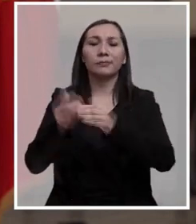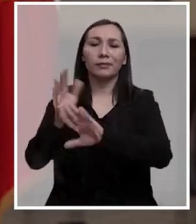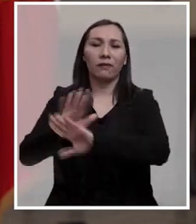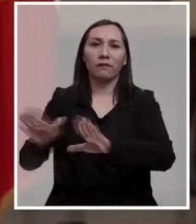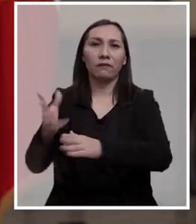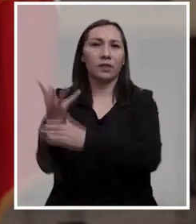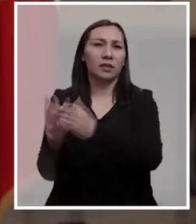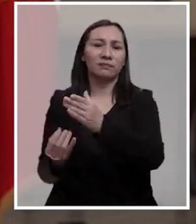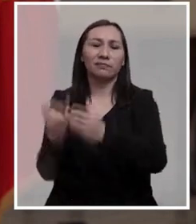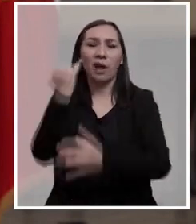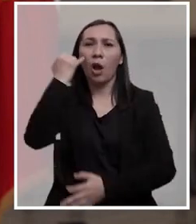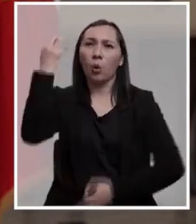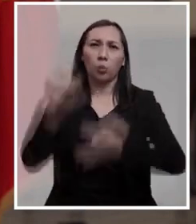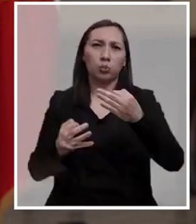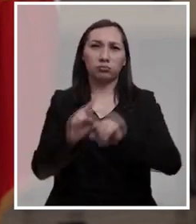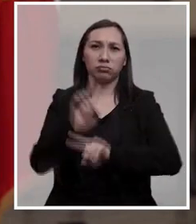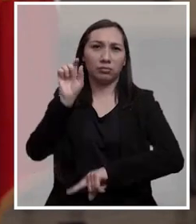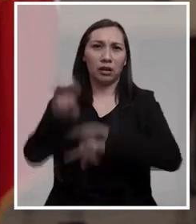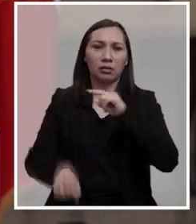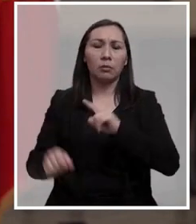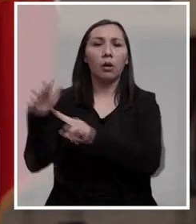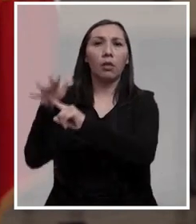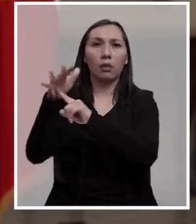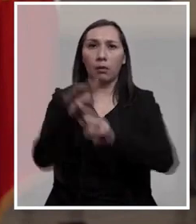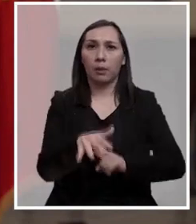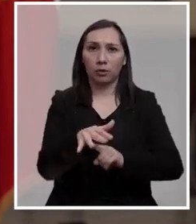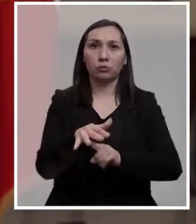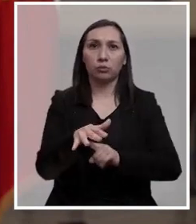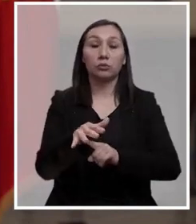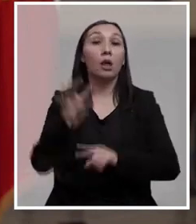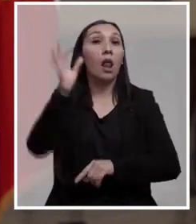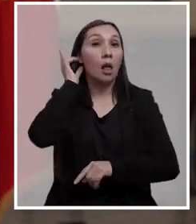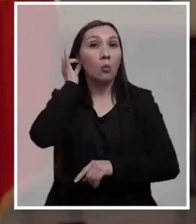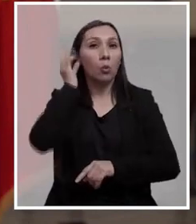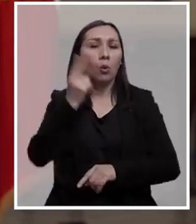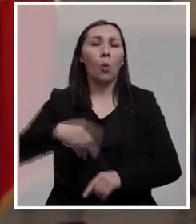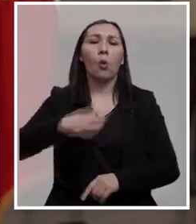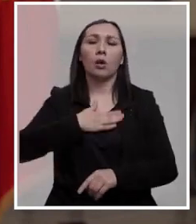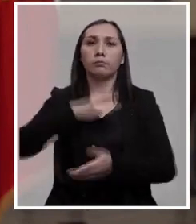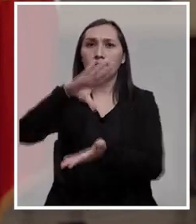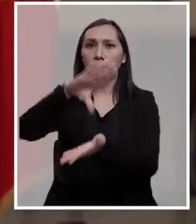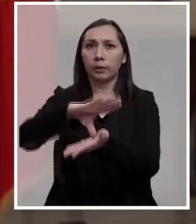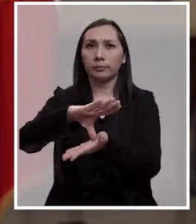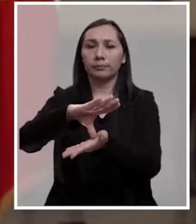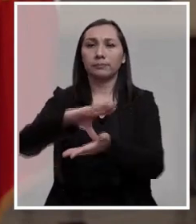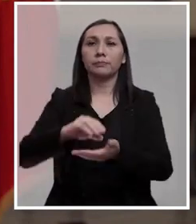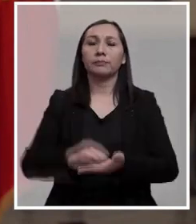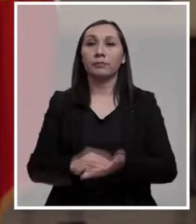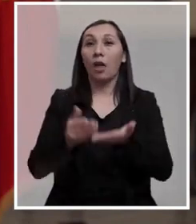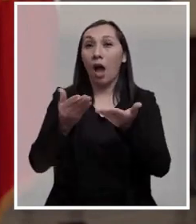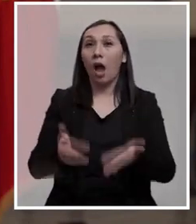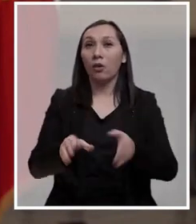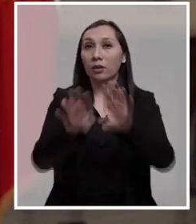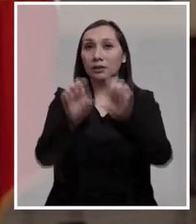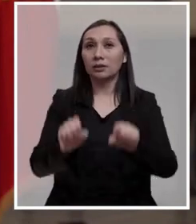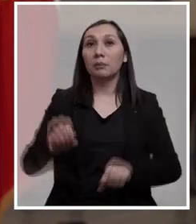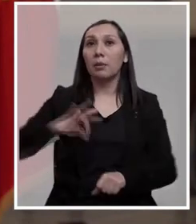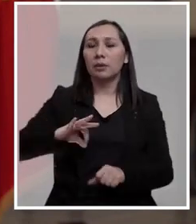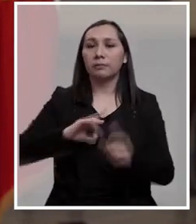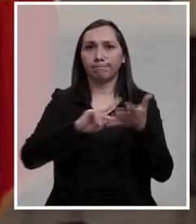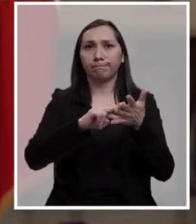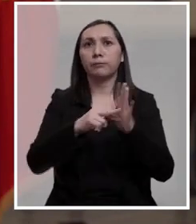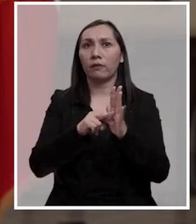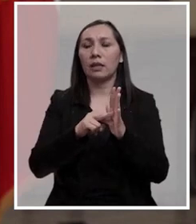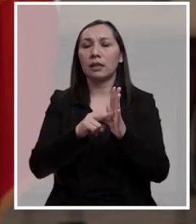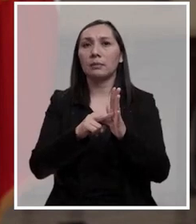con la injusta e inaceptable discriminación hacia las mujeres de nuestra patria el actual sistema de pensiones está